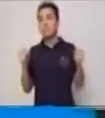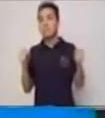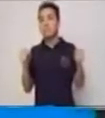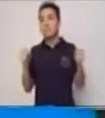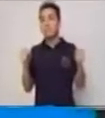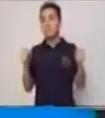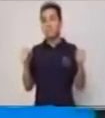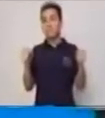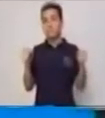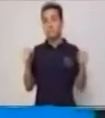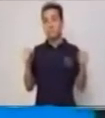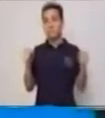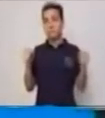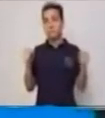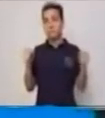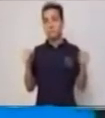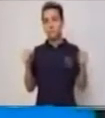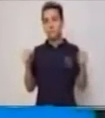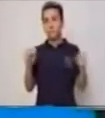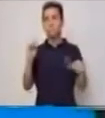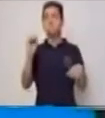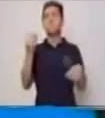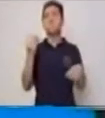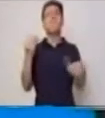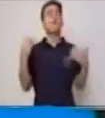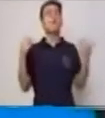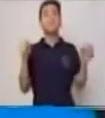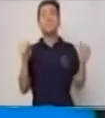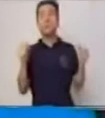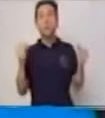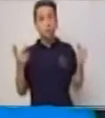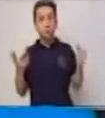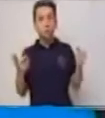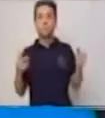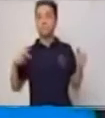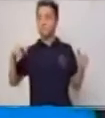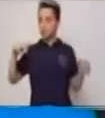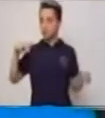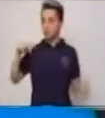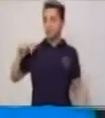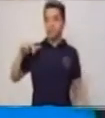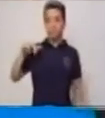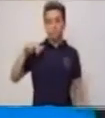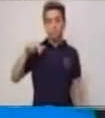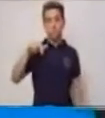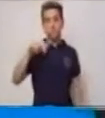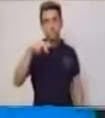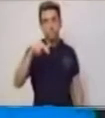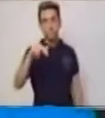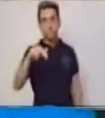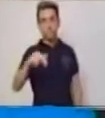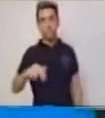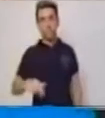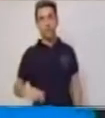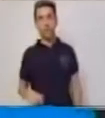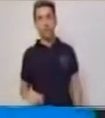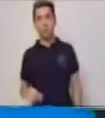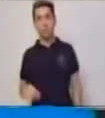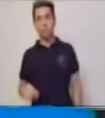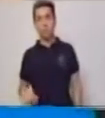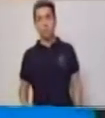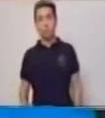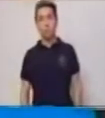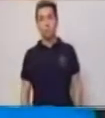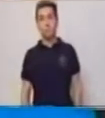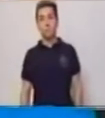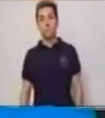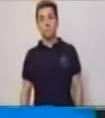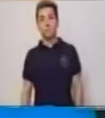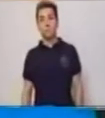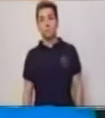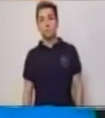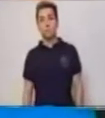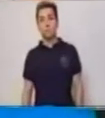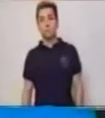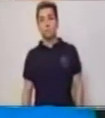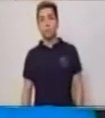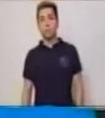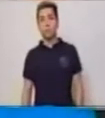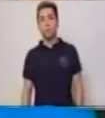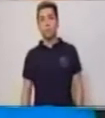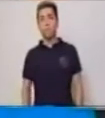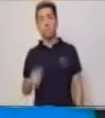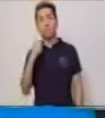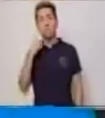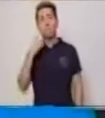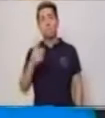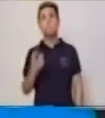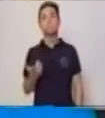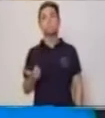Andrea y tú. ¿Y qué están haciendo? Caminando, ¿verdad? Ellas caminan. Bueno, vamos a clasificar. ¿Será